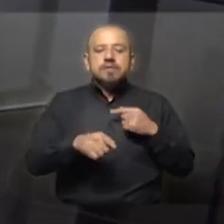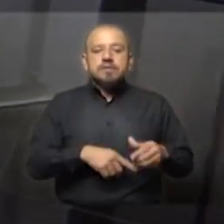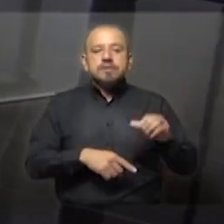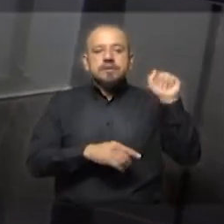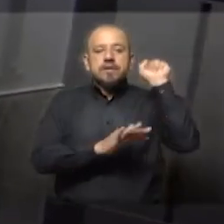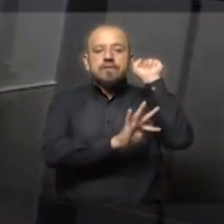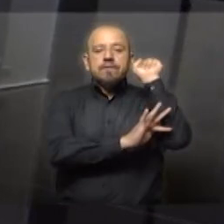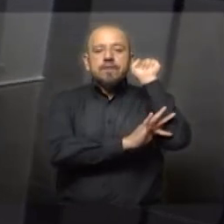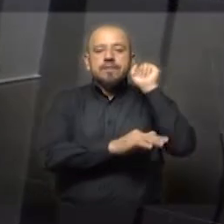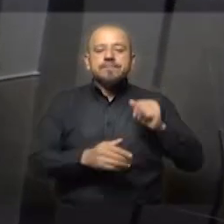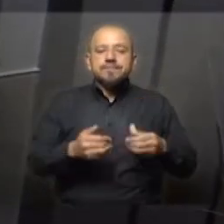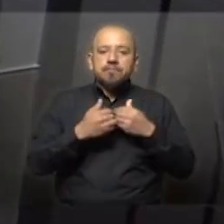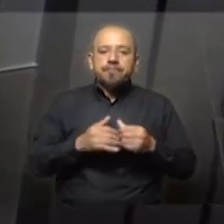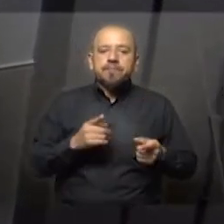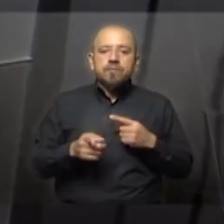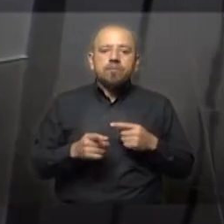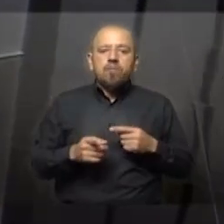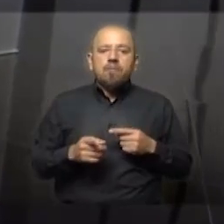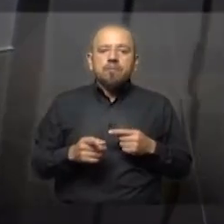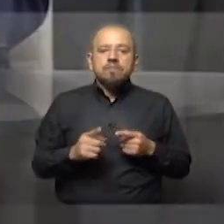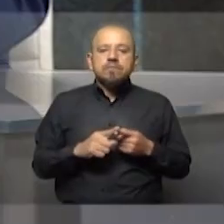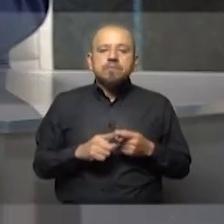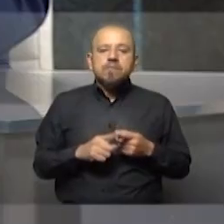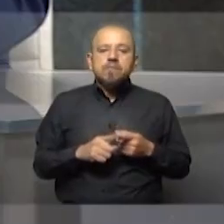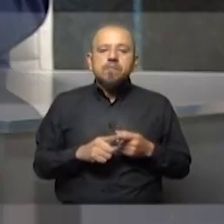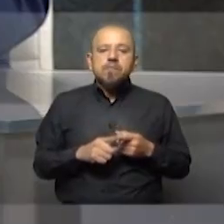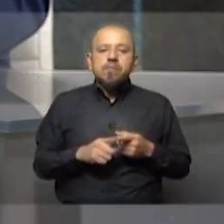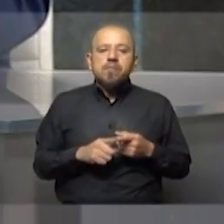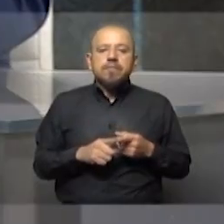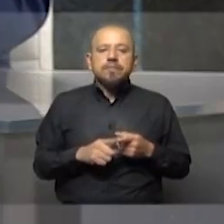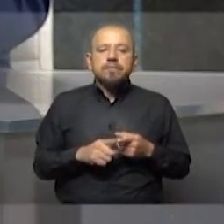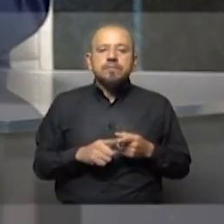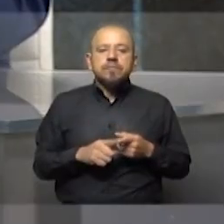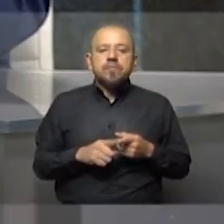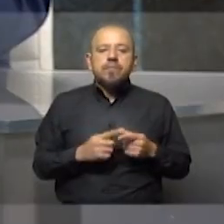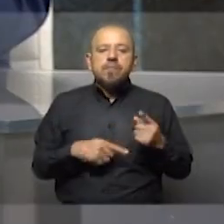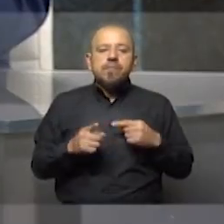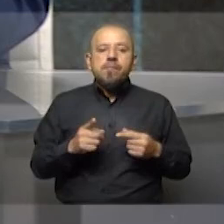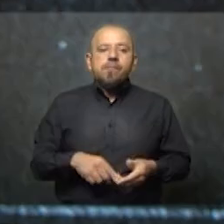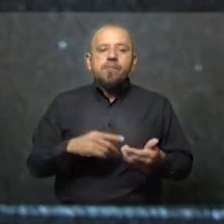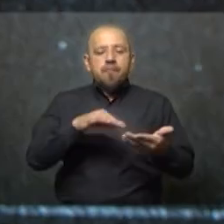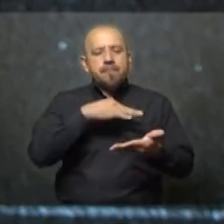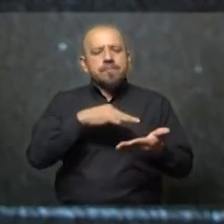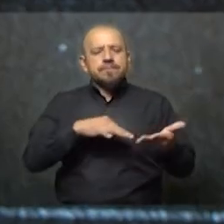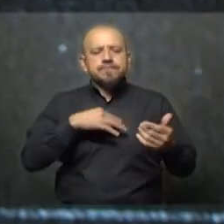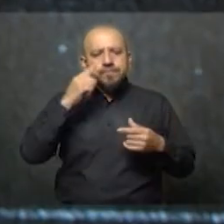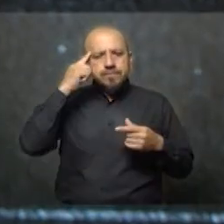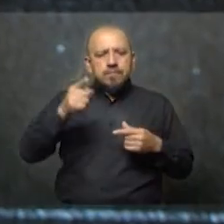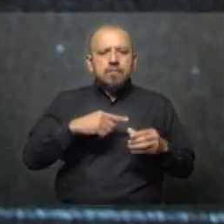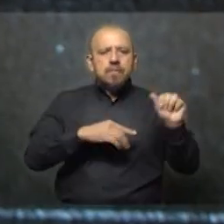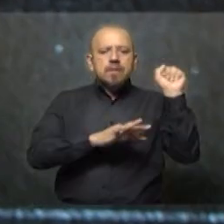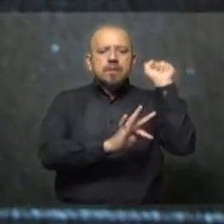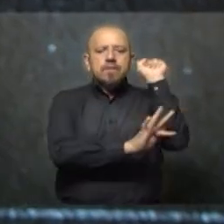que sí arranquemos por ahí entonces debido o sea más o menos con lo que has leído además consideras que era un